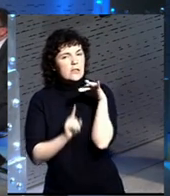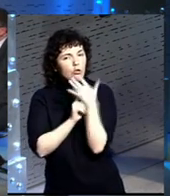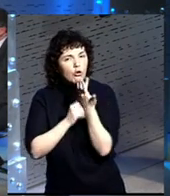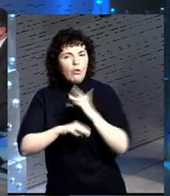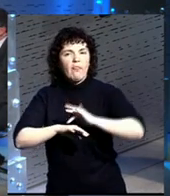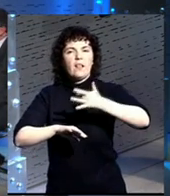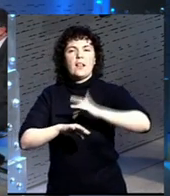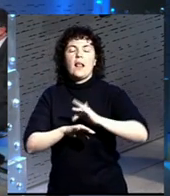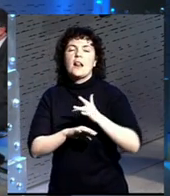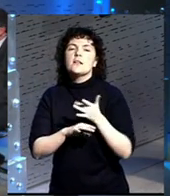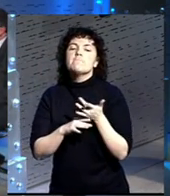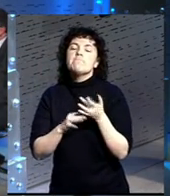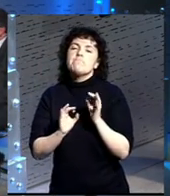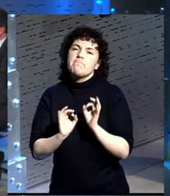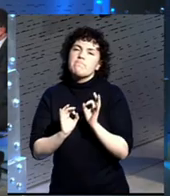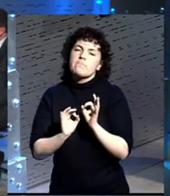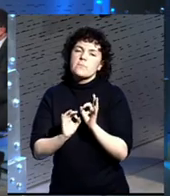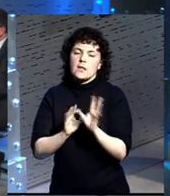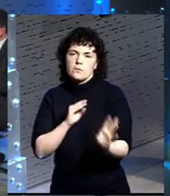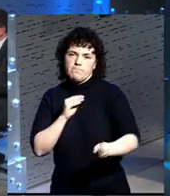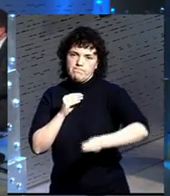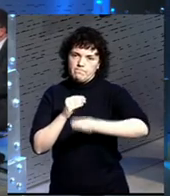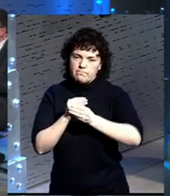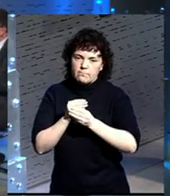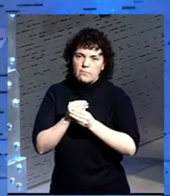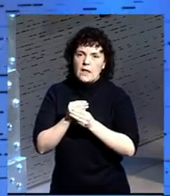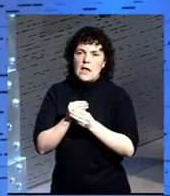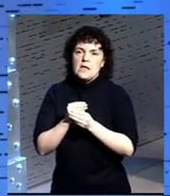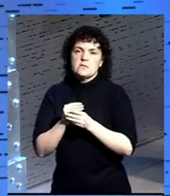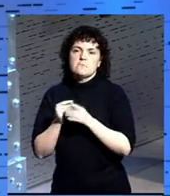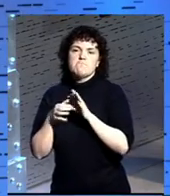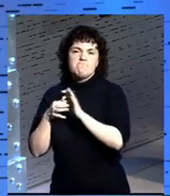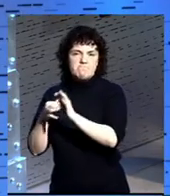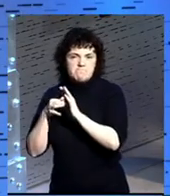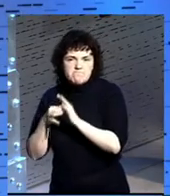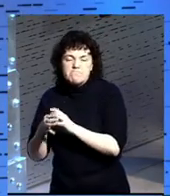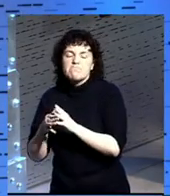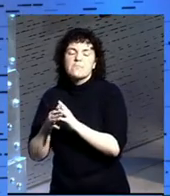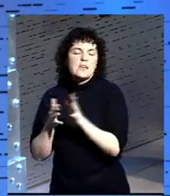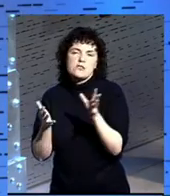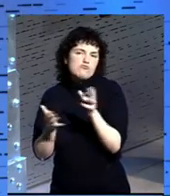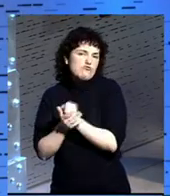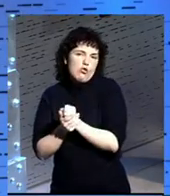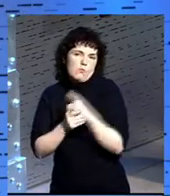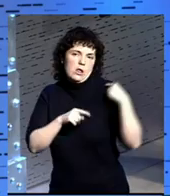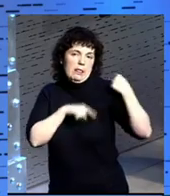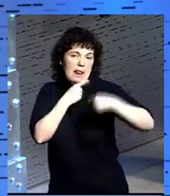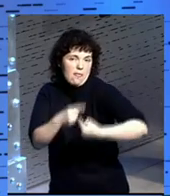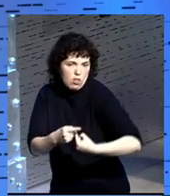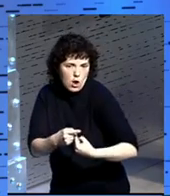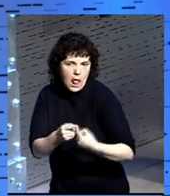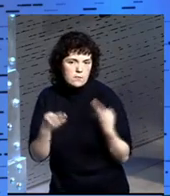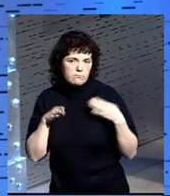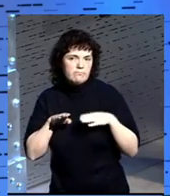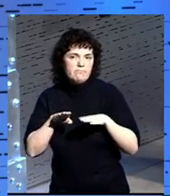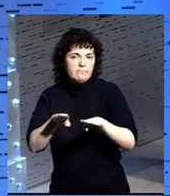digital es complementario, es simbiótico, es todo con el tradicional, no ha eliminado, por